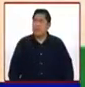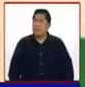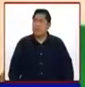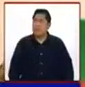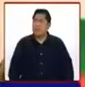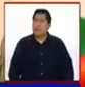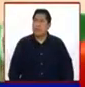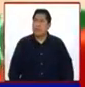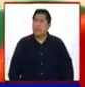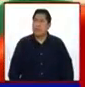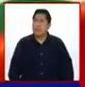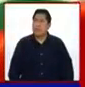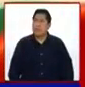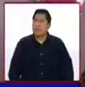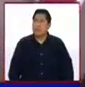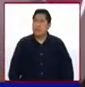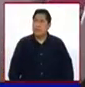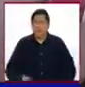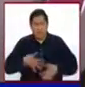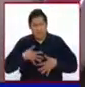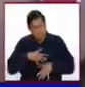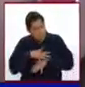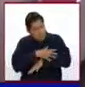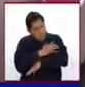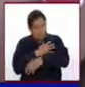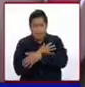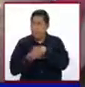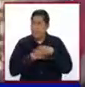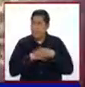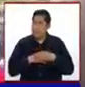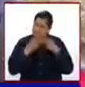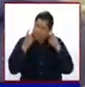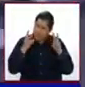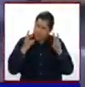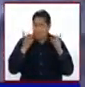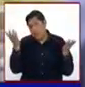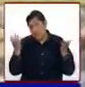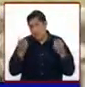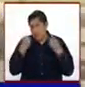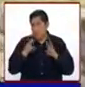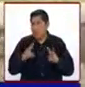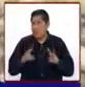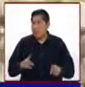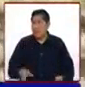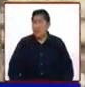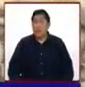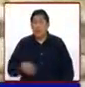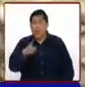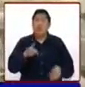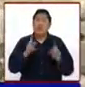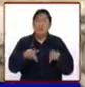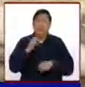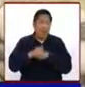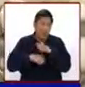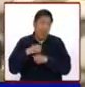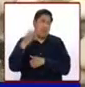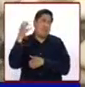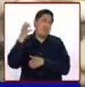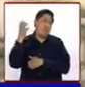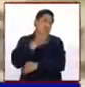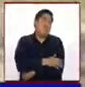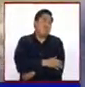Uno de los techos. Está subido. Ahí bajamos. Mira aquí hay todo. ¿Podemos ver? Podemos. Puedes ver. Don Jerónimo, usted es el personaje del